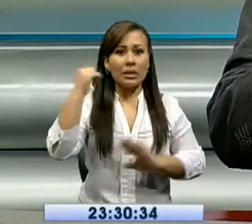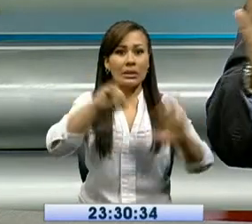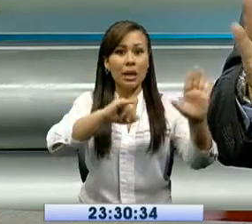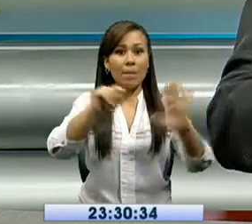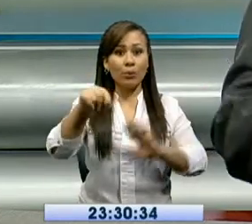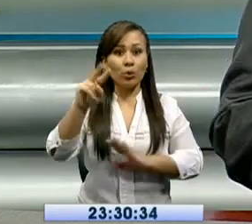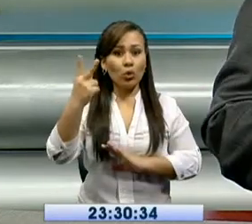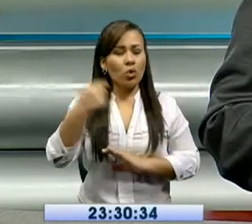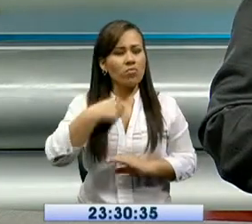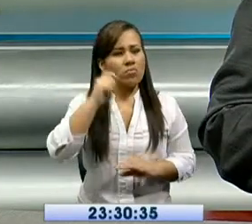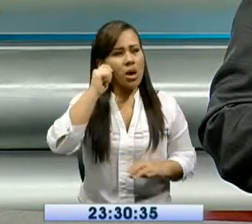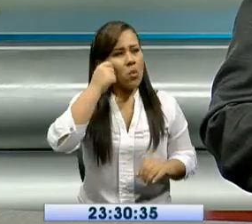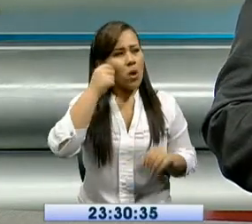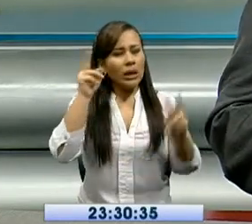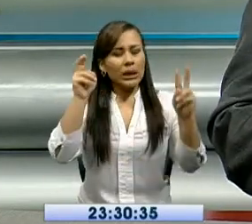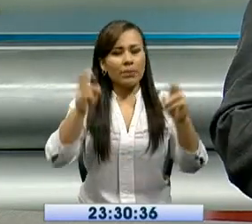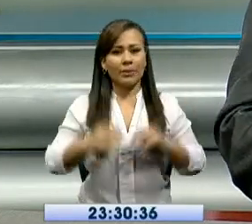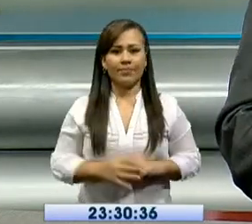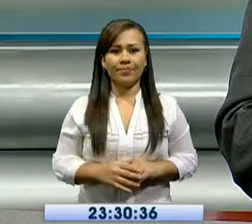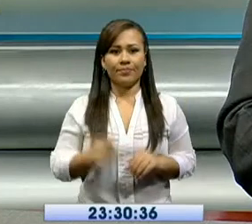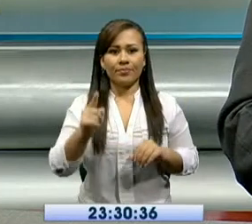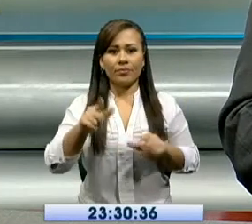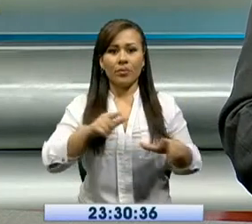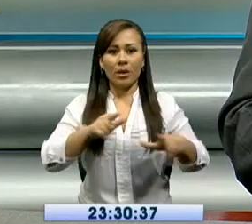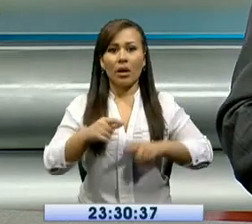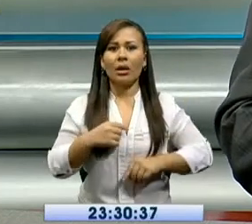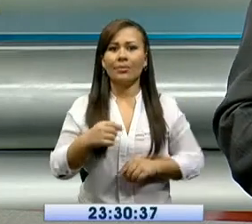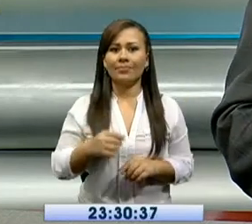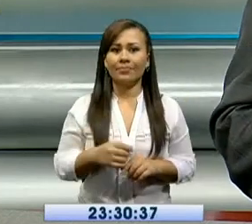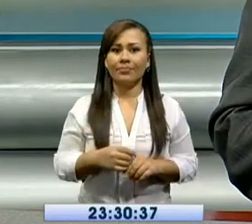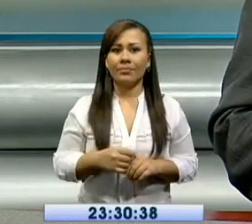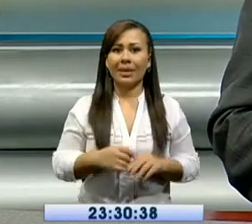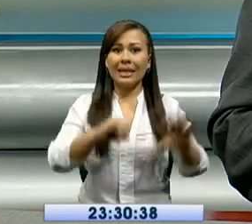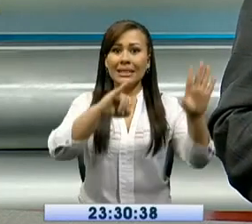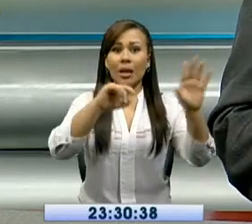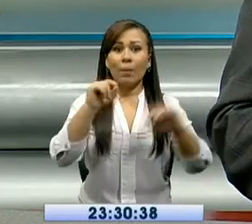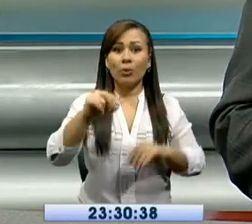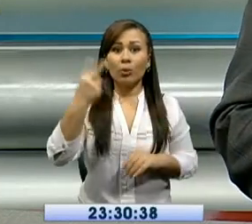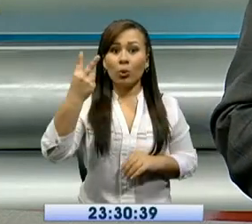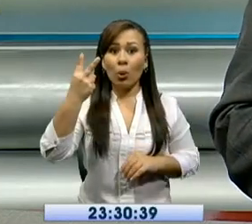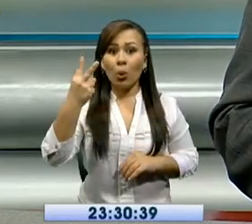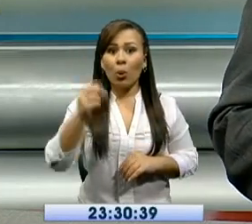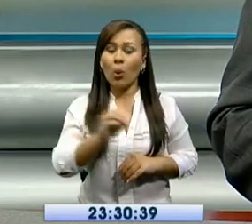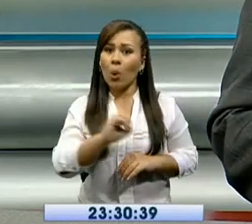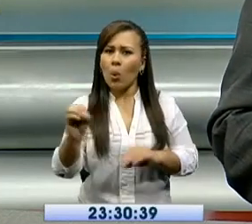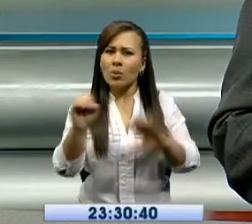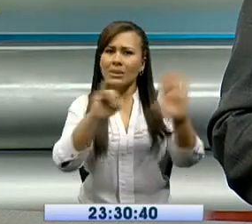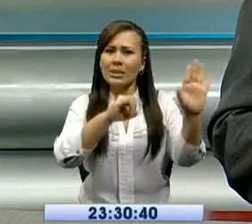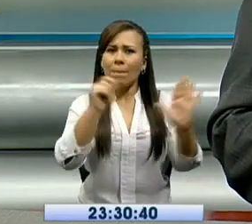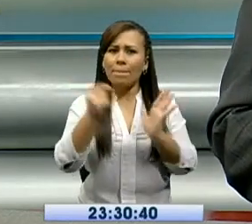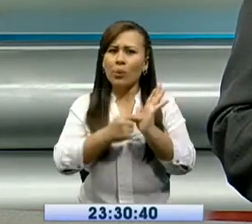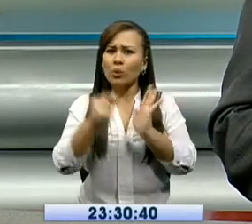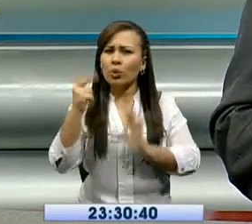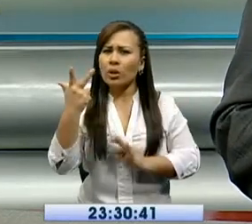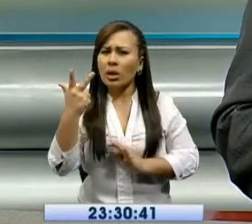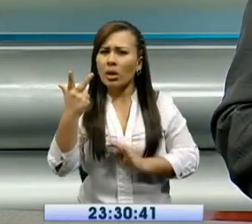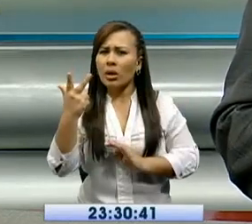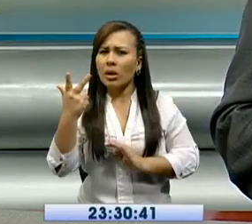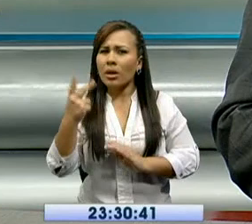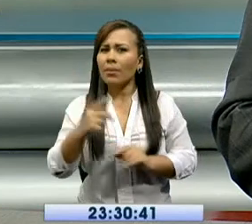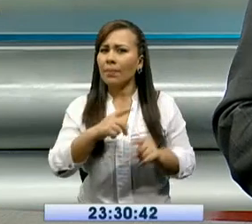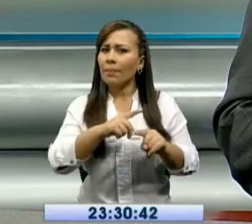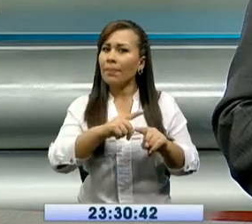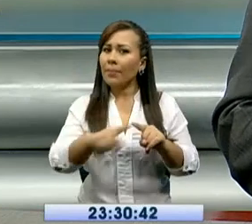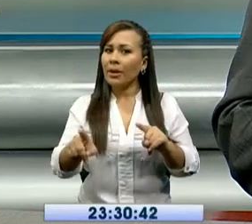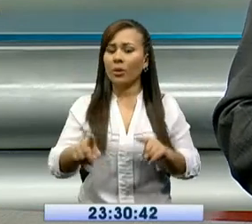parece, no estoy muy seguro del tema, en ese sentido. No sé si fue 6.2 o también 6.3 hace unos días. Pero en todo